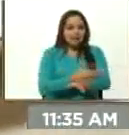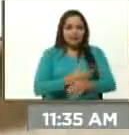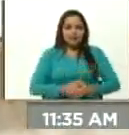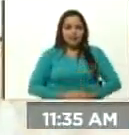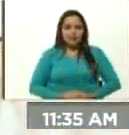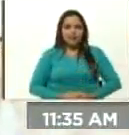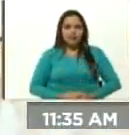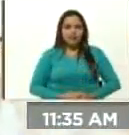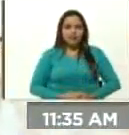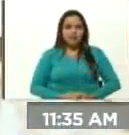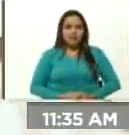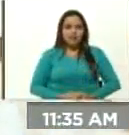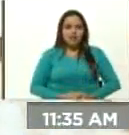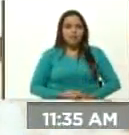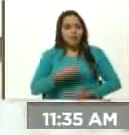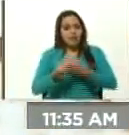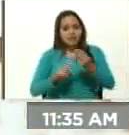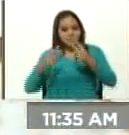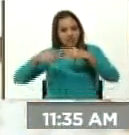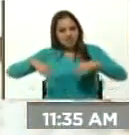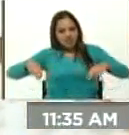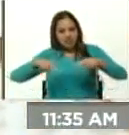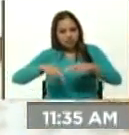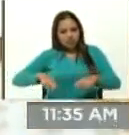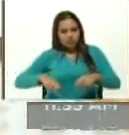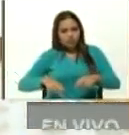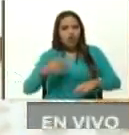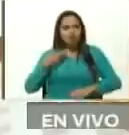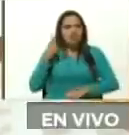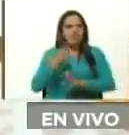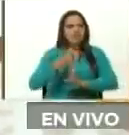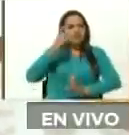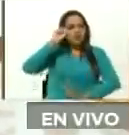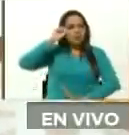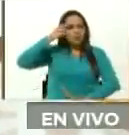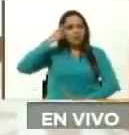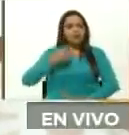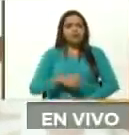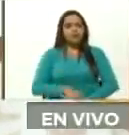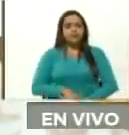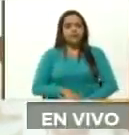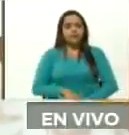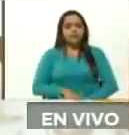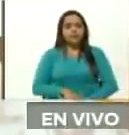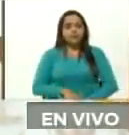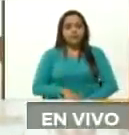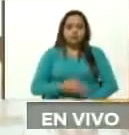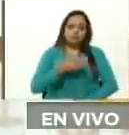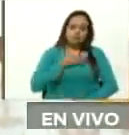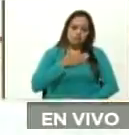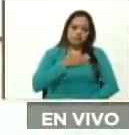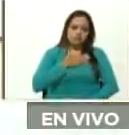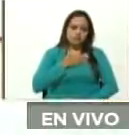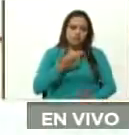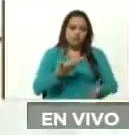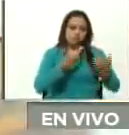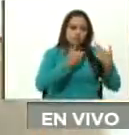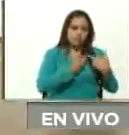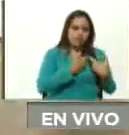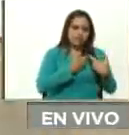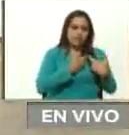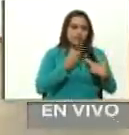la fase de investigación. Debo recordar, y es menester nuevamente